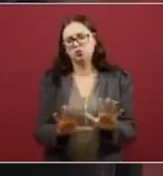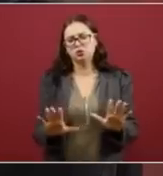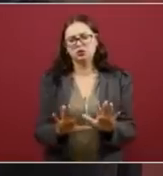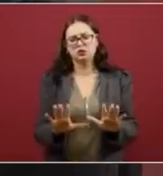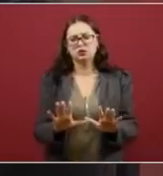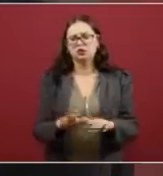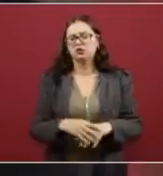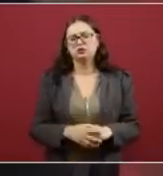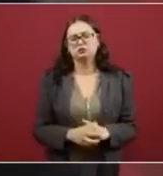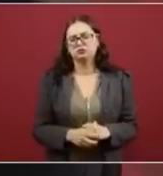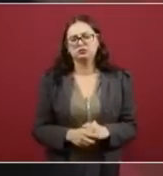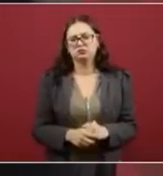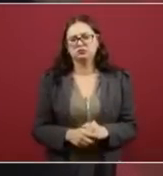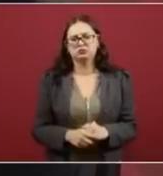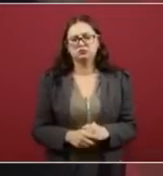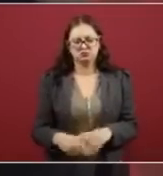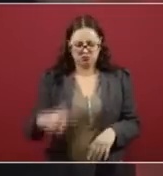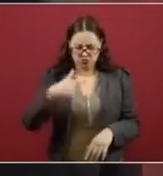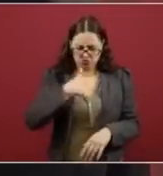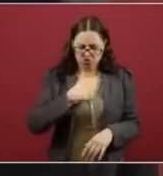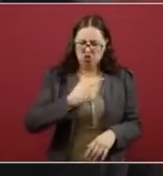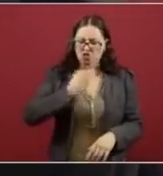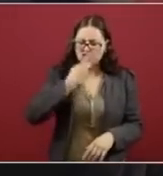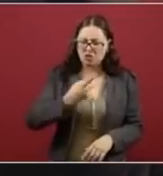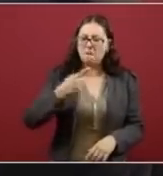los que pontifican